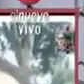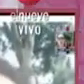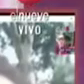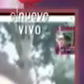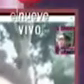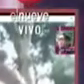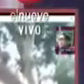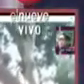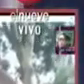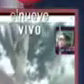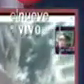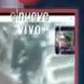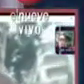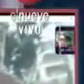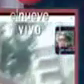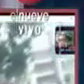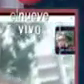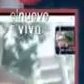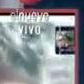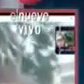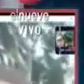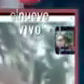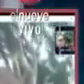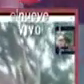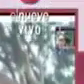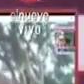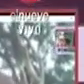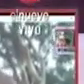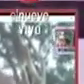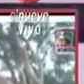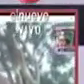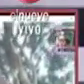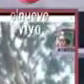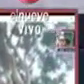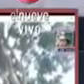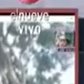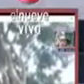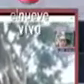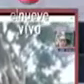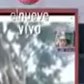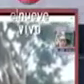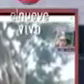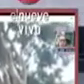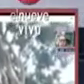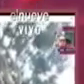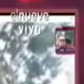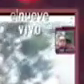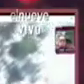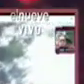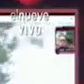los respiradores, pero por razón, yo voy a leer la última nota de prensa. Dale.